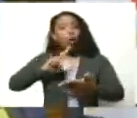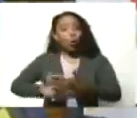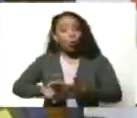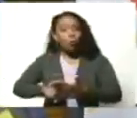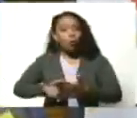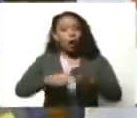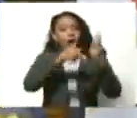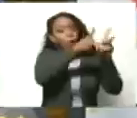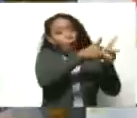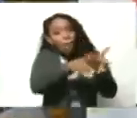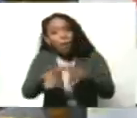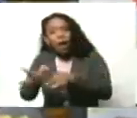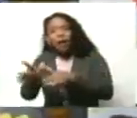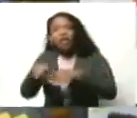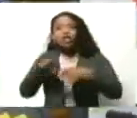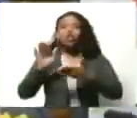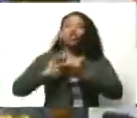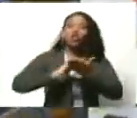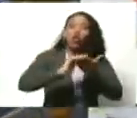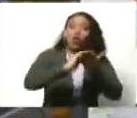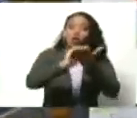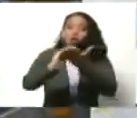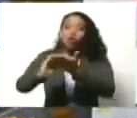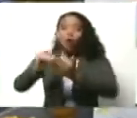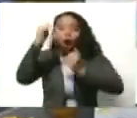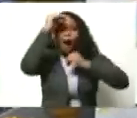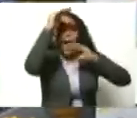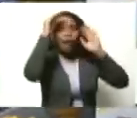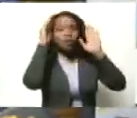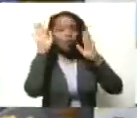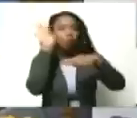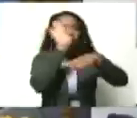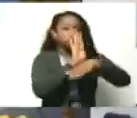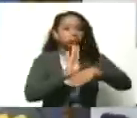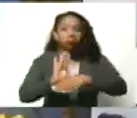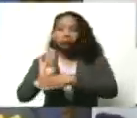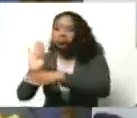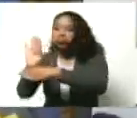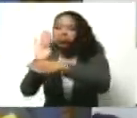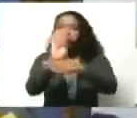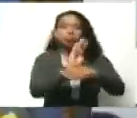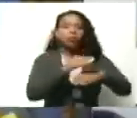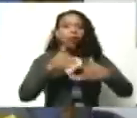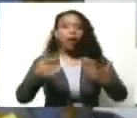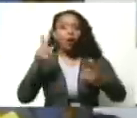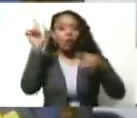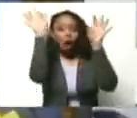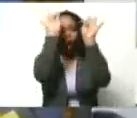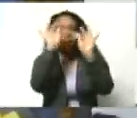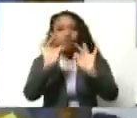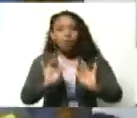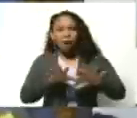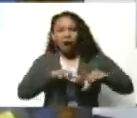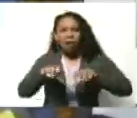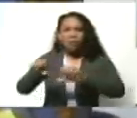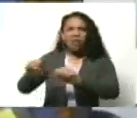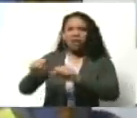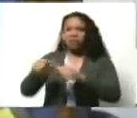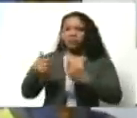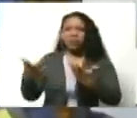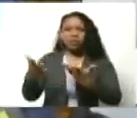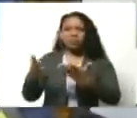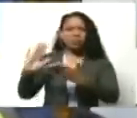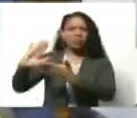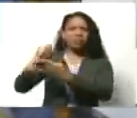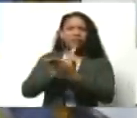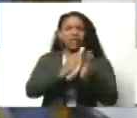de mitigación y de atención de lo que es un modelo capitalista